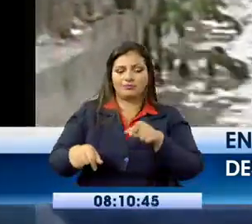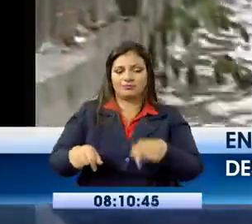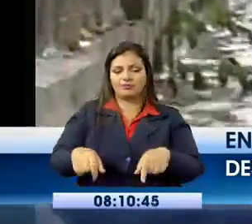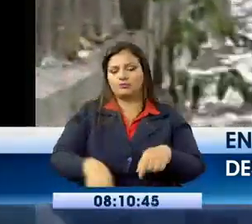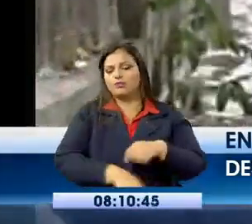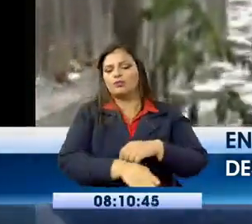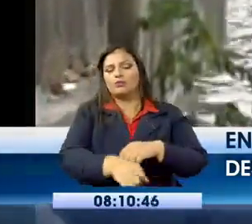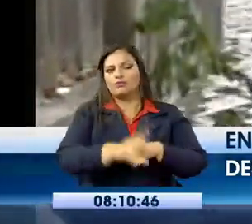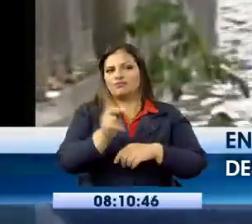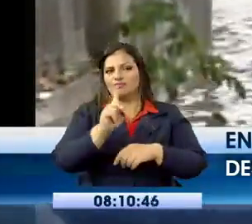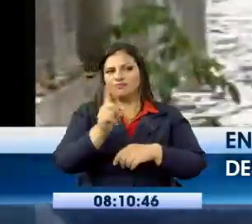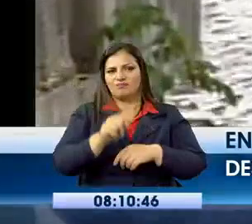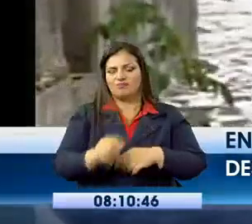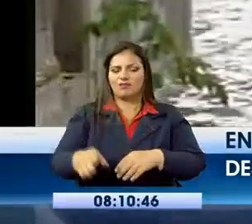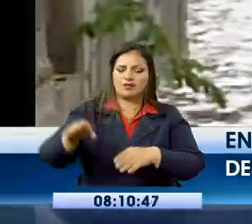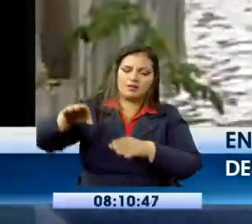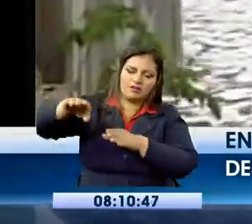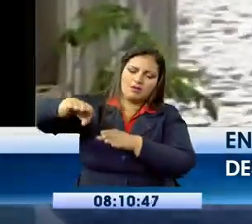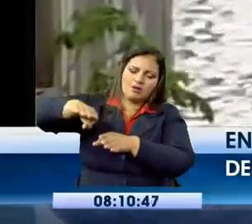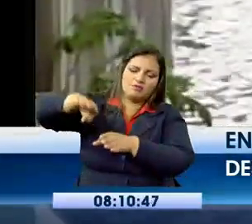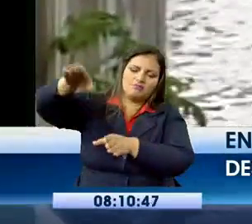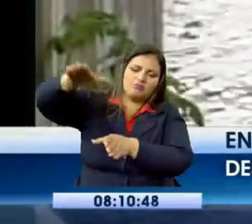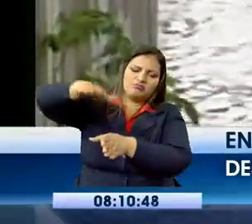quedarse de pronto ahí dañados.